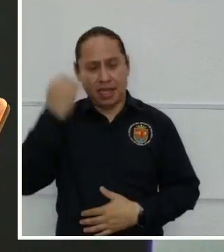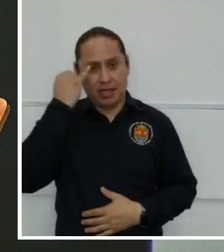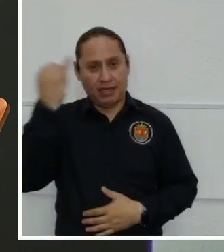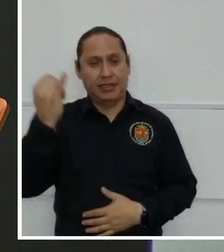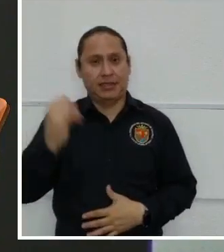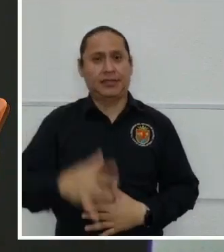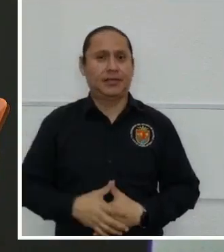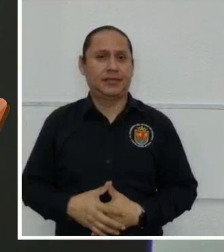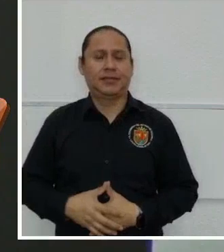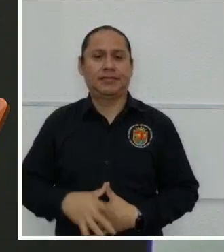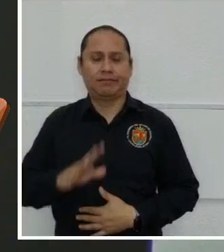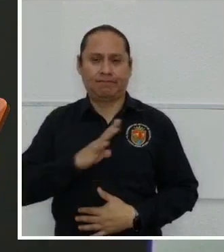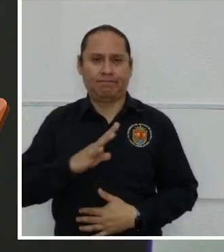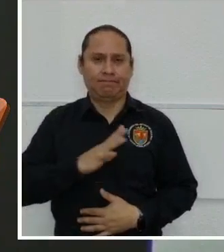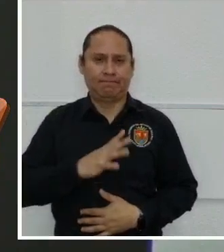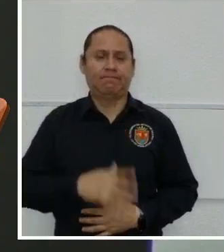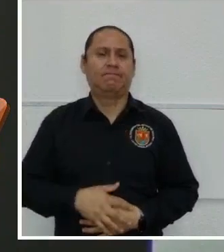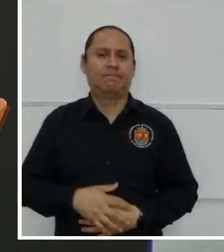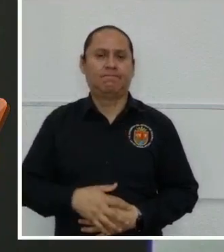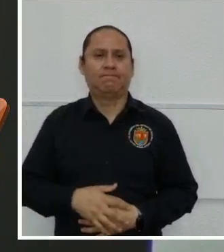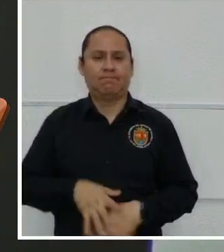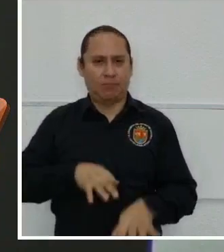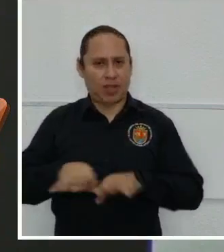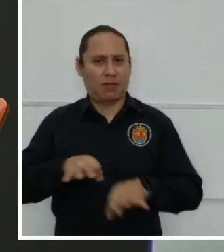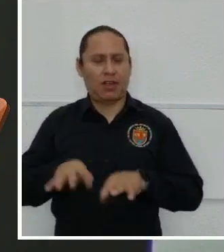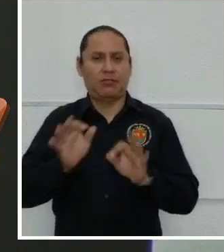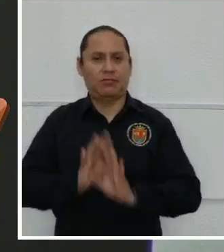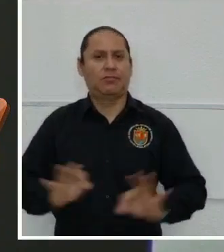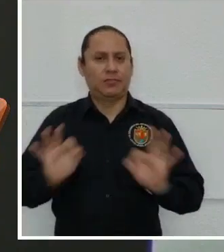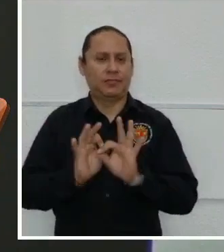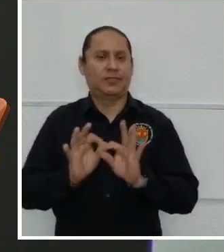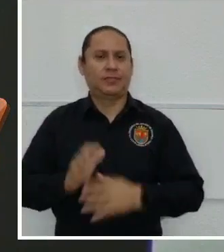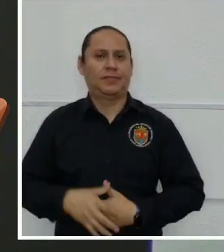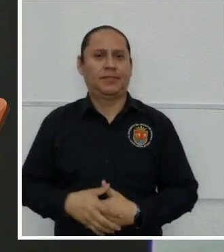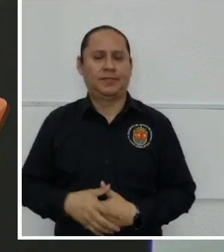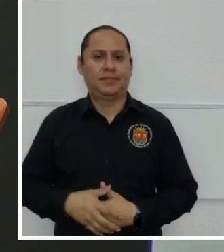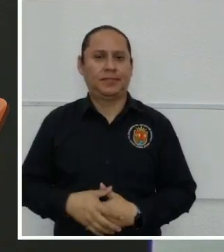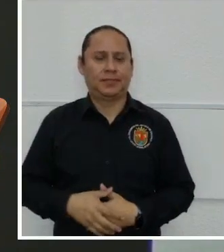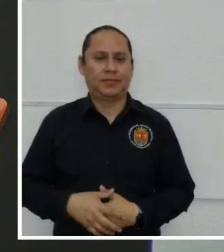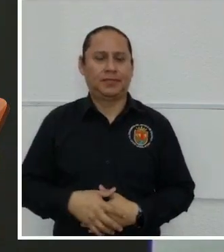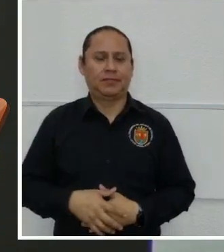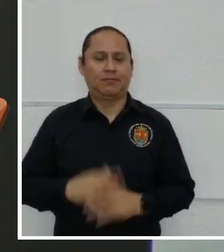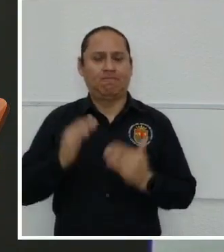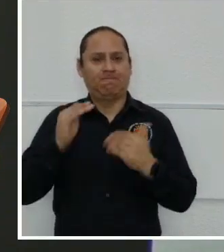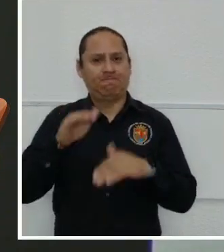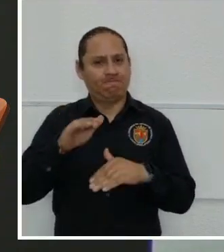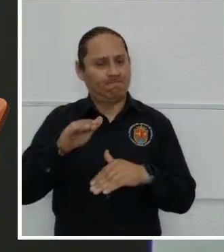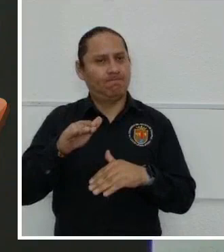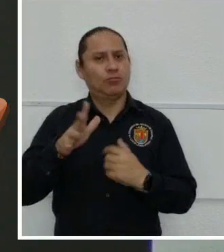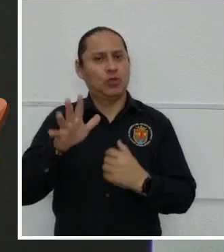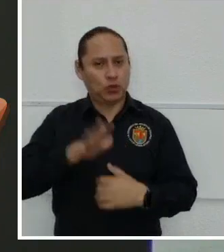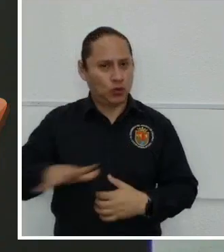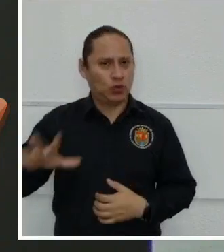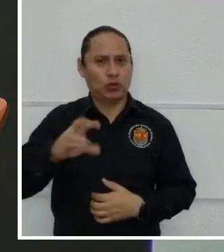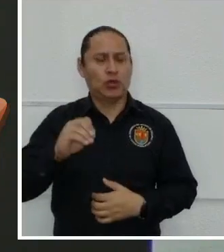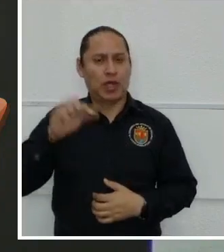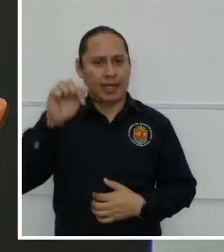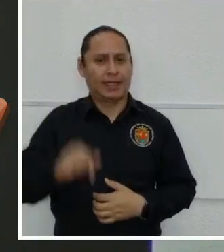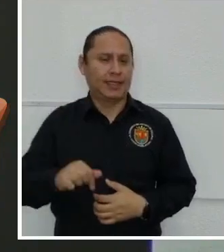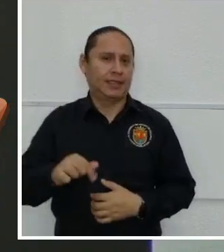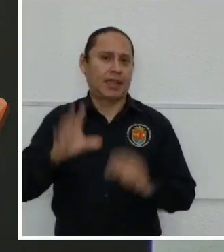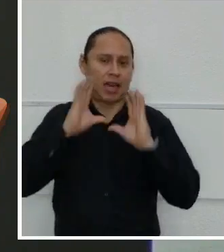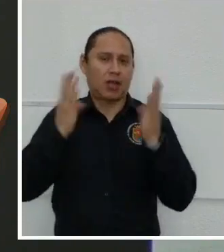iniciativa, tenemos una tarea importantísima. Y sobre todo porque hoy en este